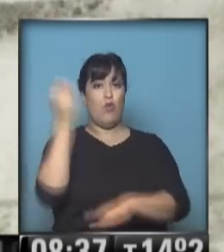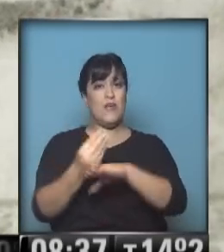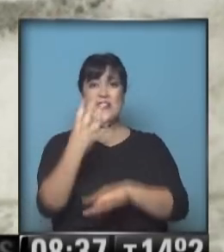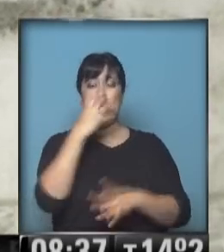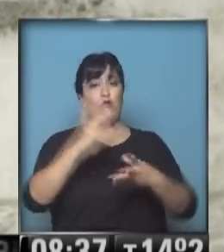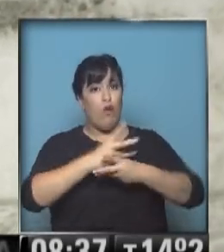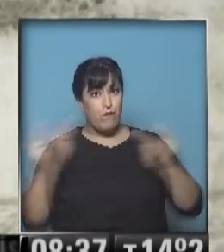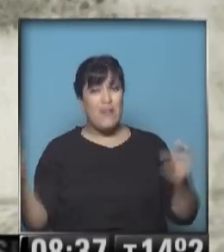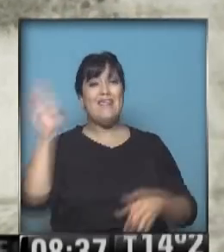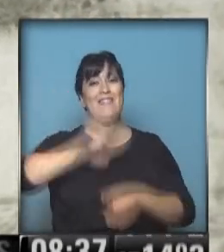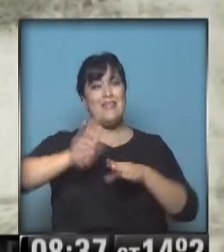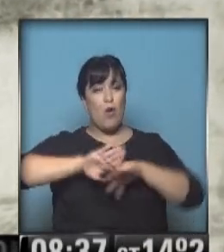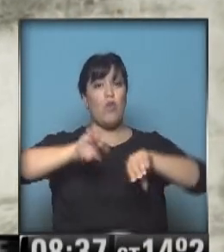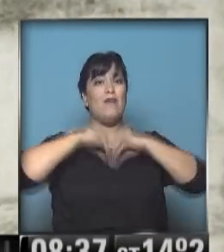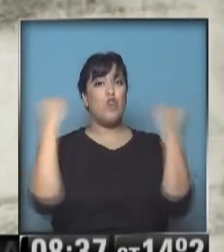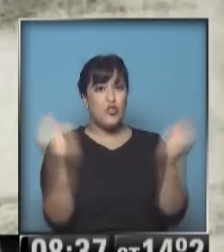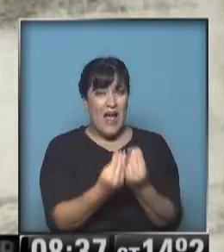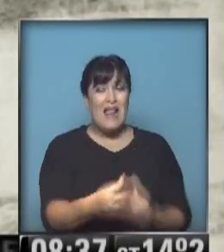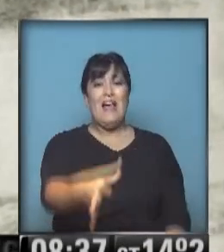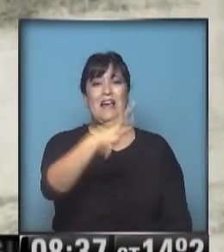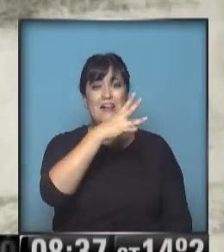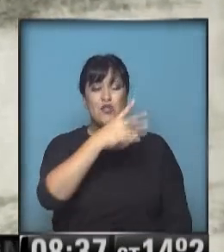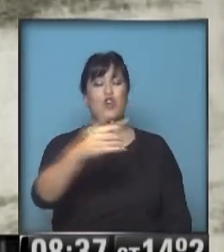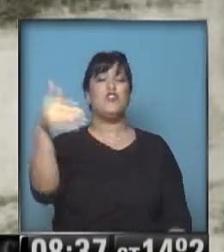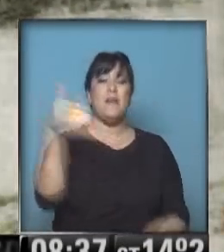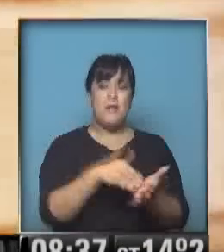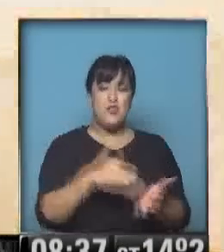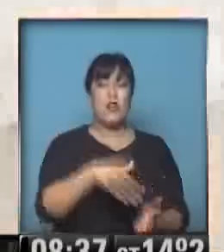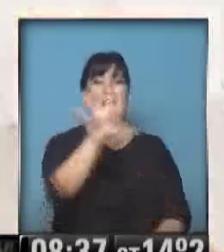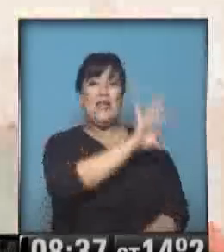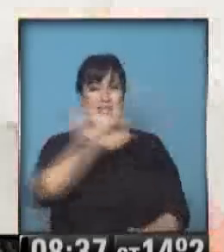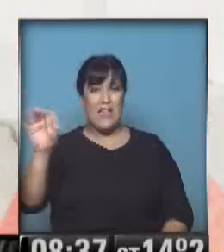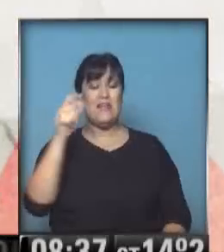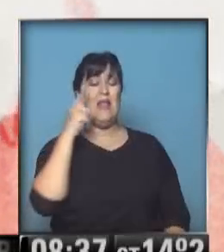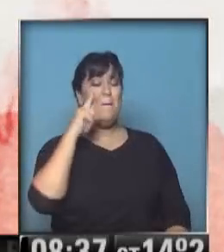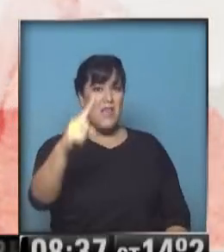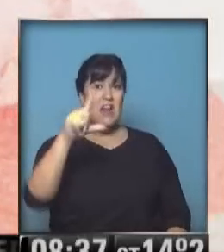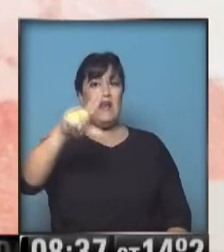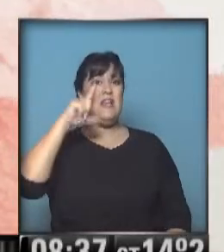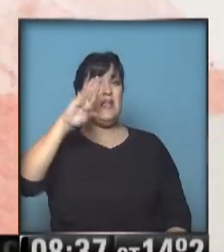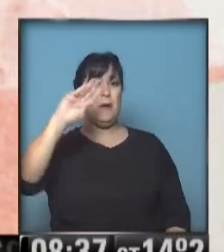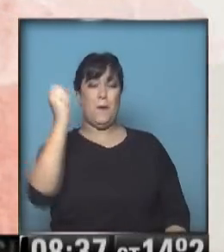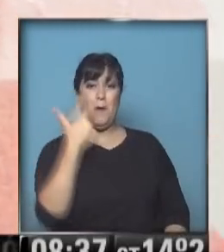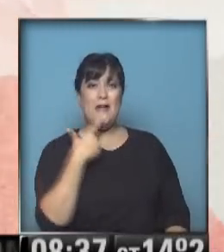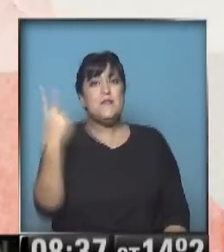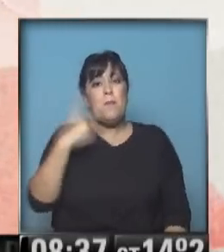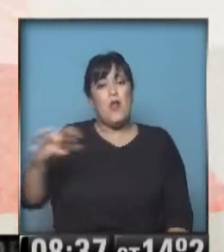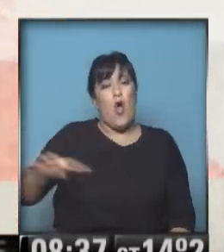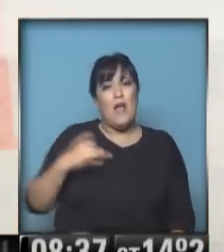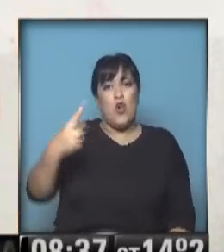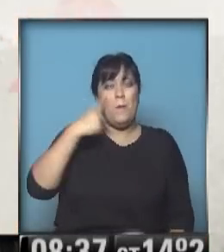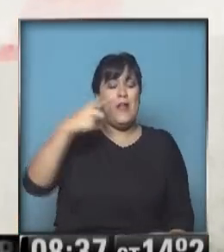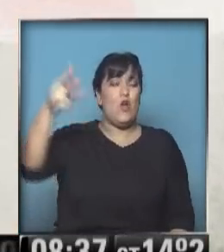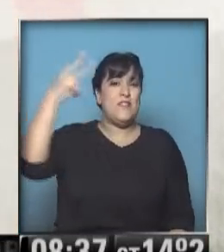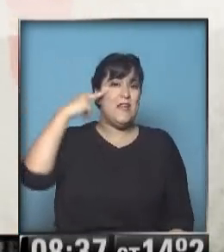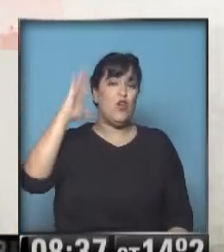externa ya ascendía a 14500000 libras pero el año 1916 la deuda